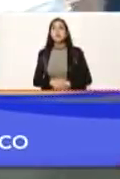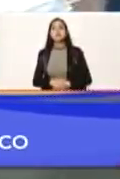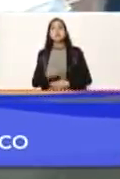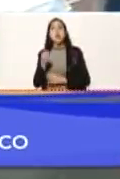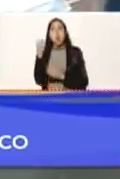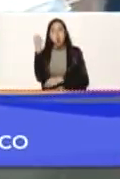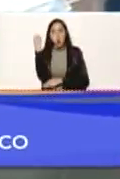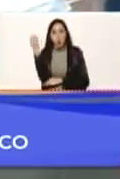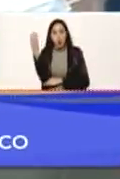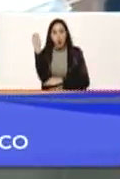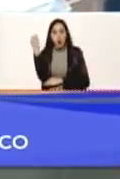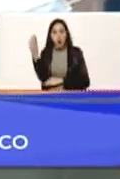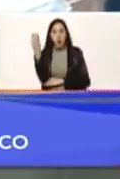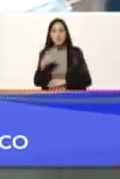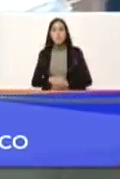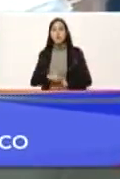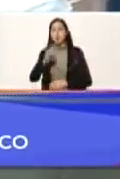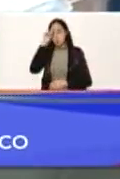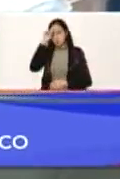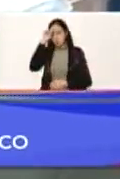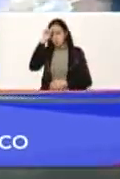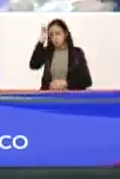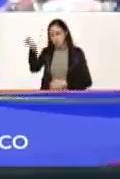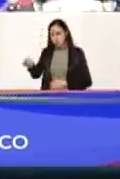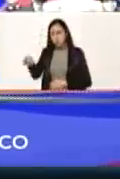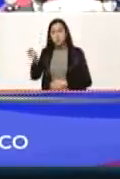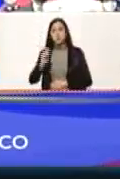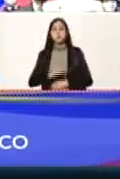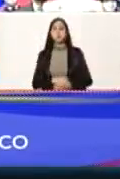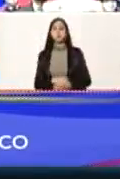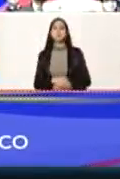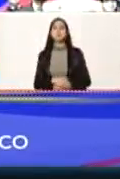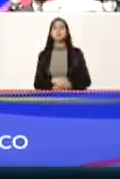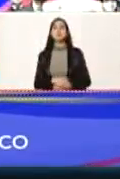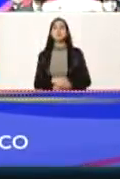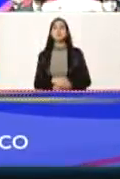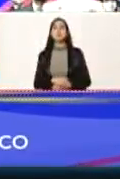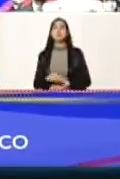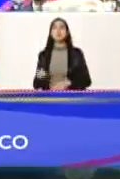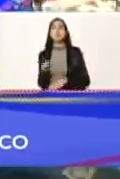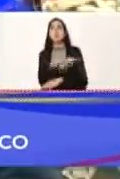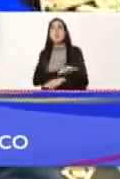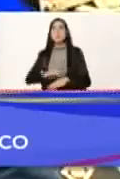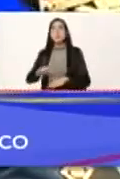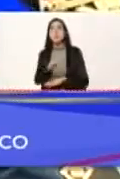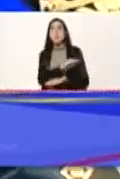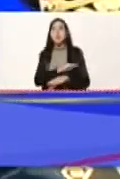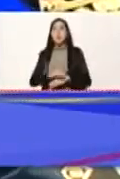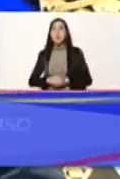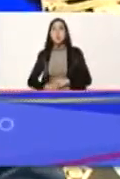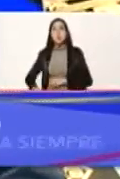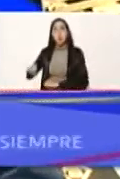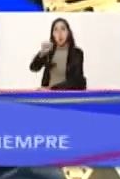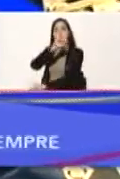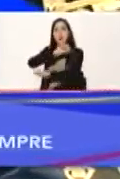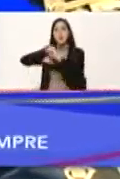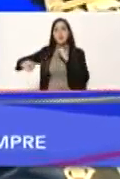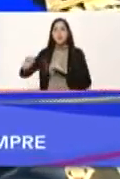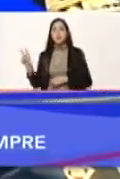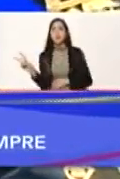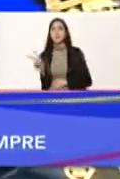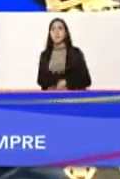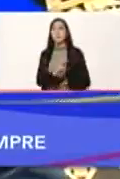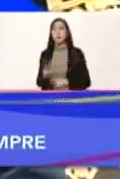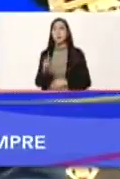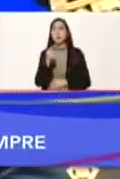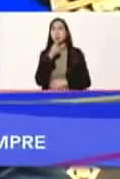palabras de reconocimiento como ministro del Poder Popular para la Defensa. General